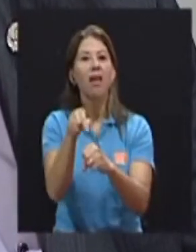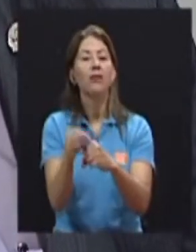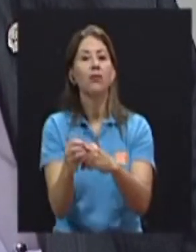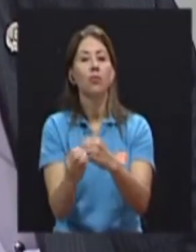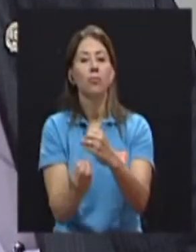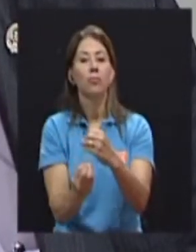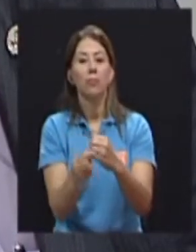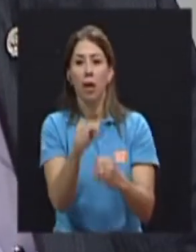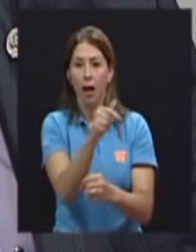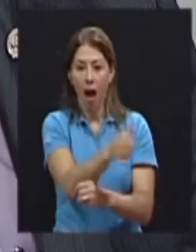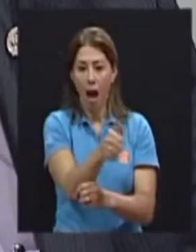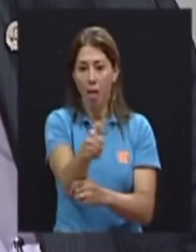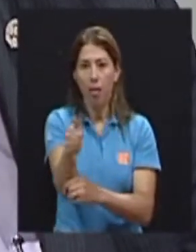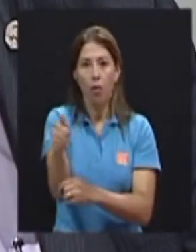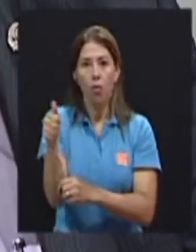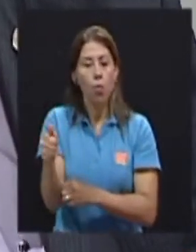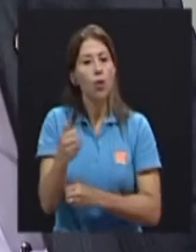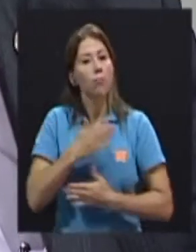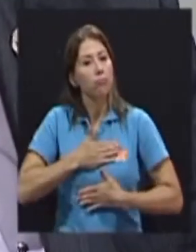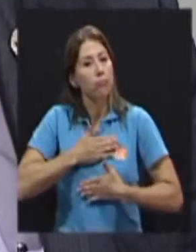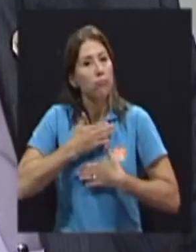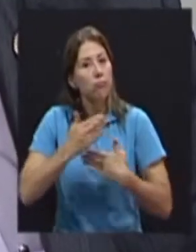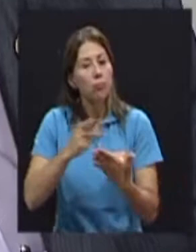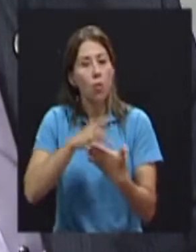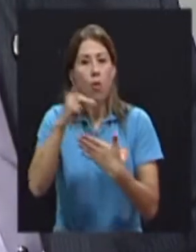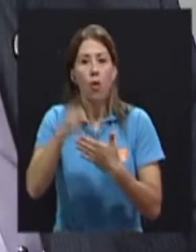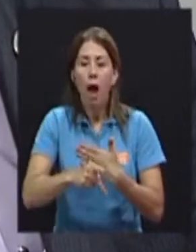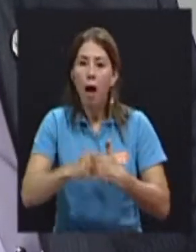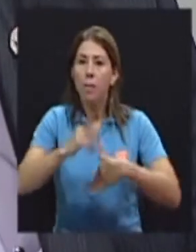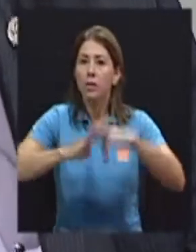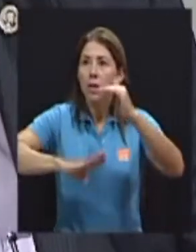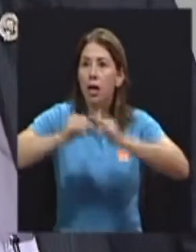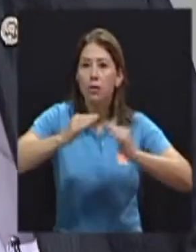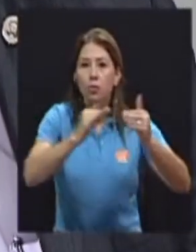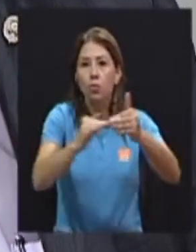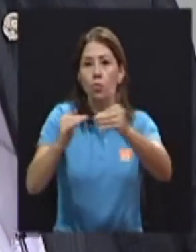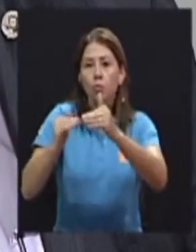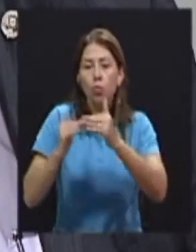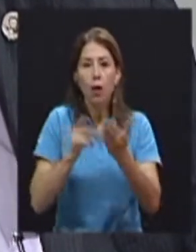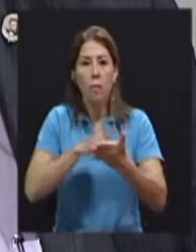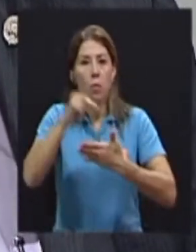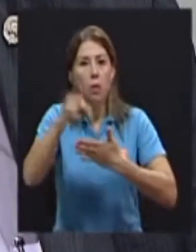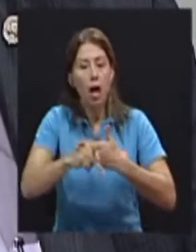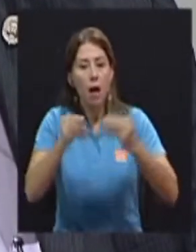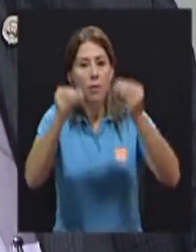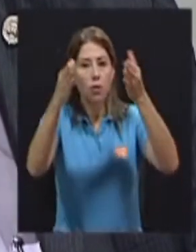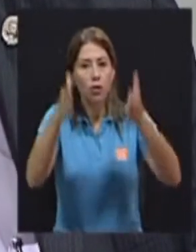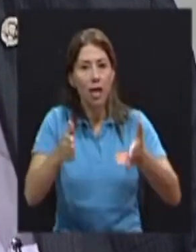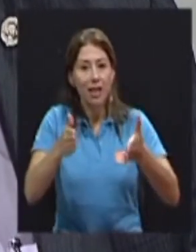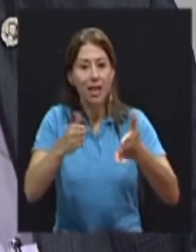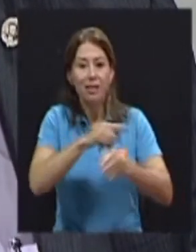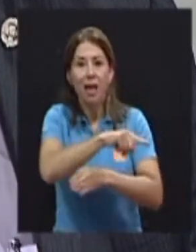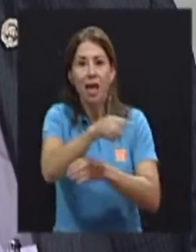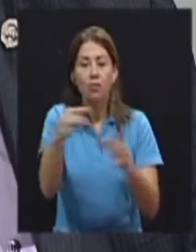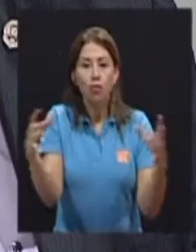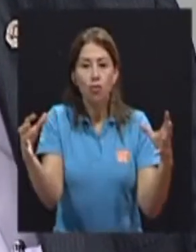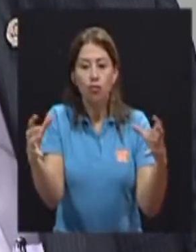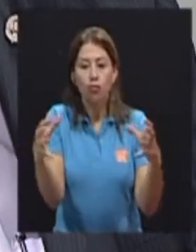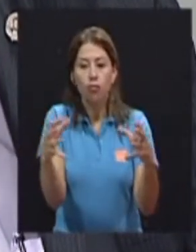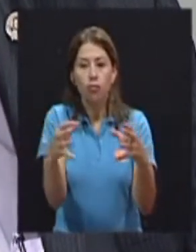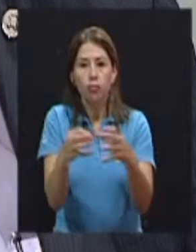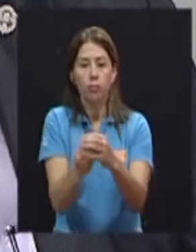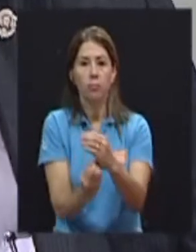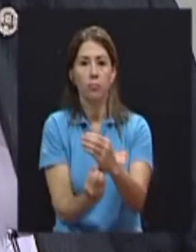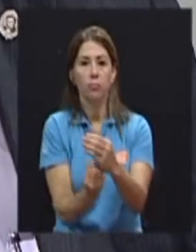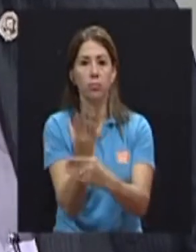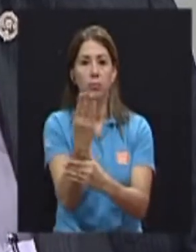su patrimonio, su estructura, sus programas, sus docentes y su experiencia histórica, dan origen a la Universidad Técnica Nacional,